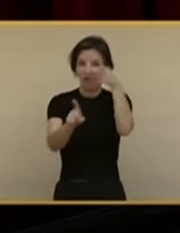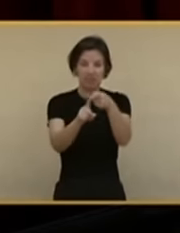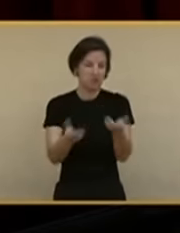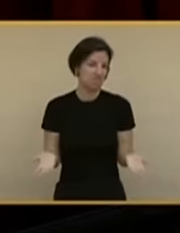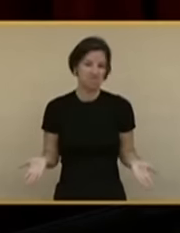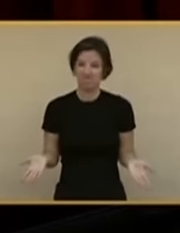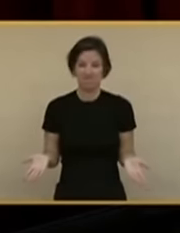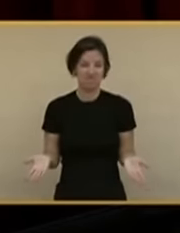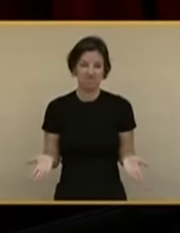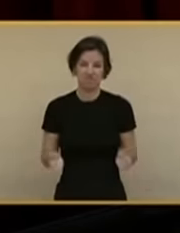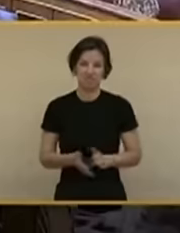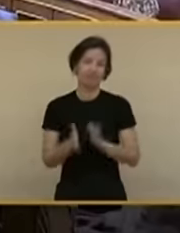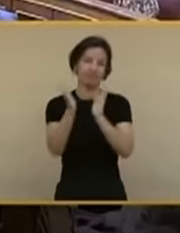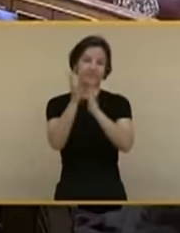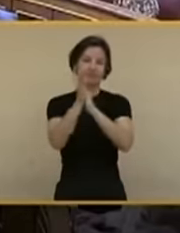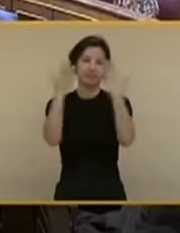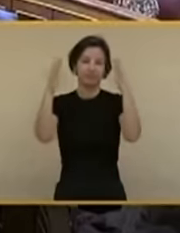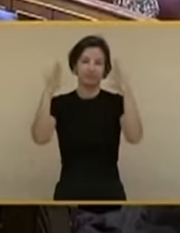tiene la